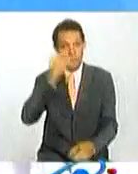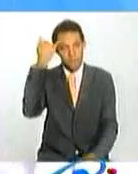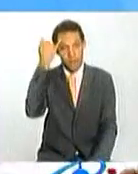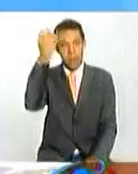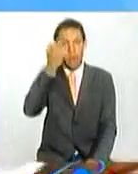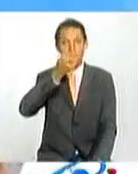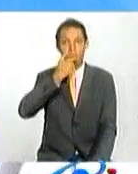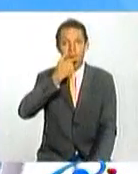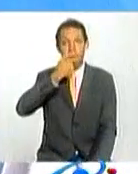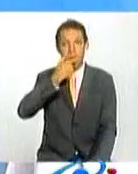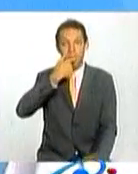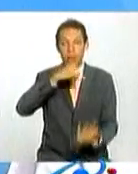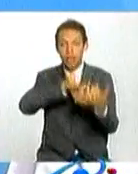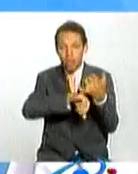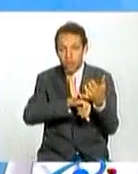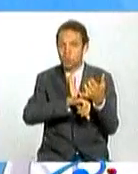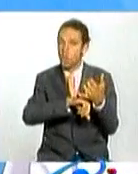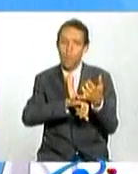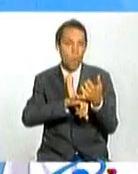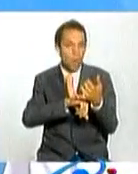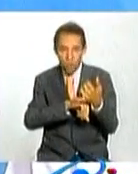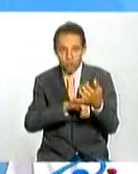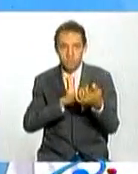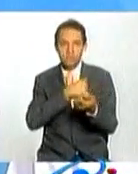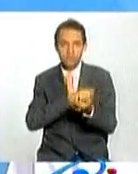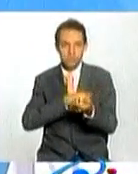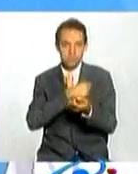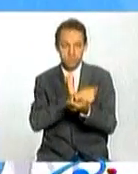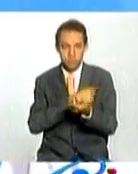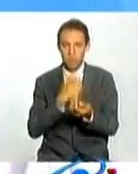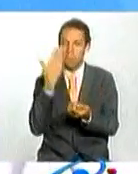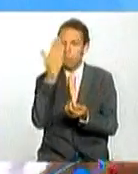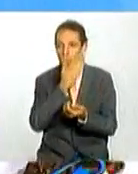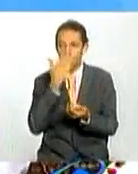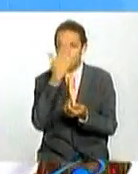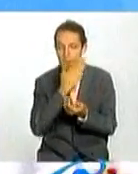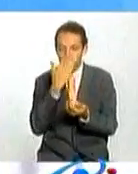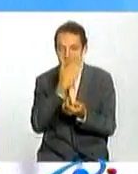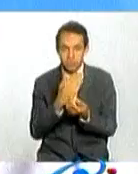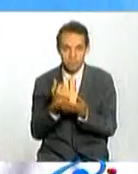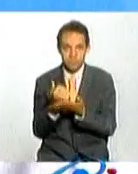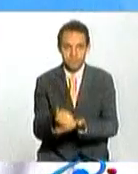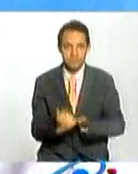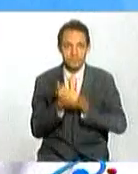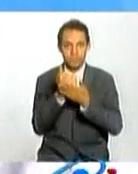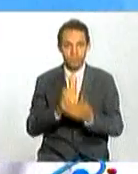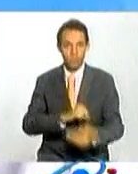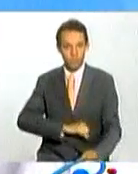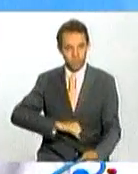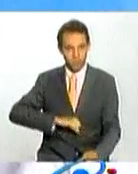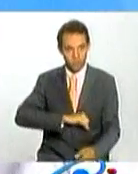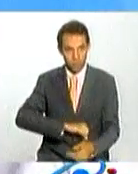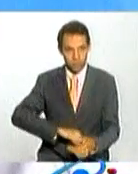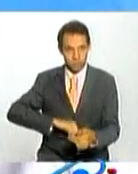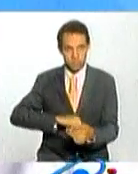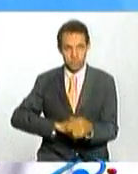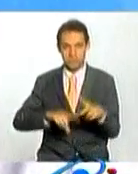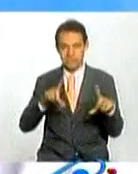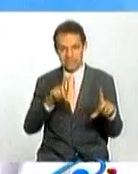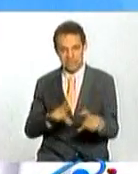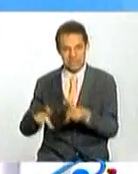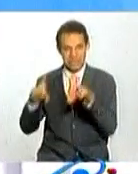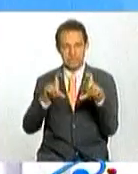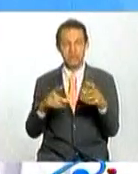del procedimiento de la consulta, de los exámenes de laboratorio, de las ecografías, de un paquete